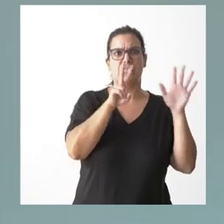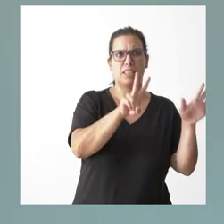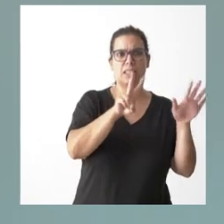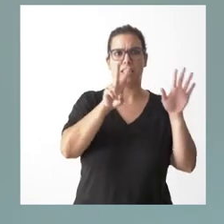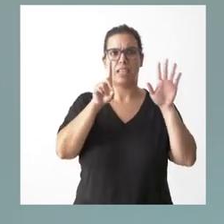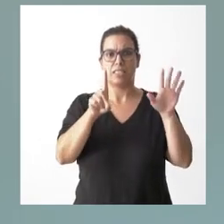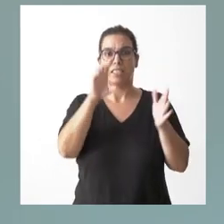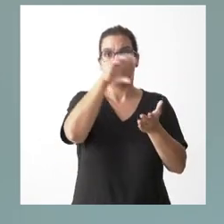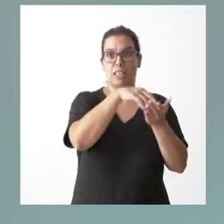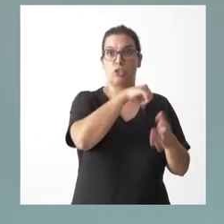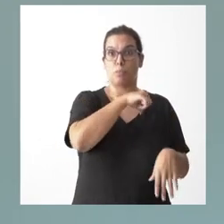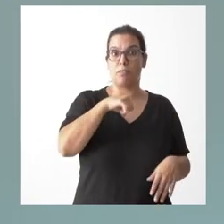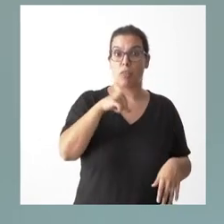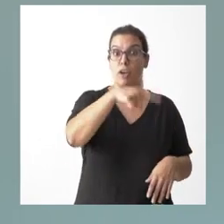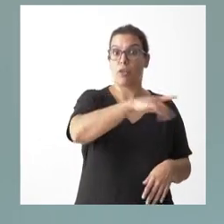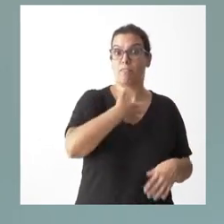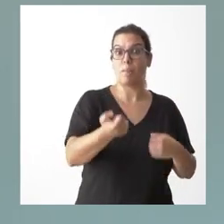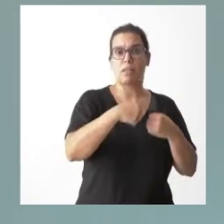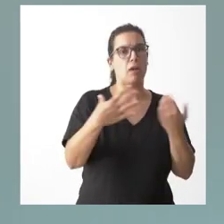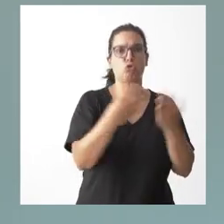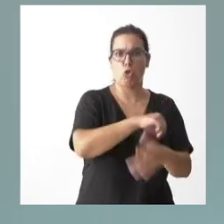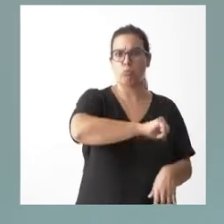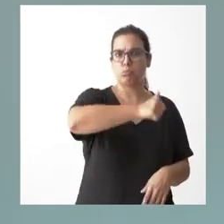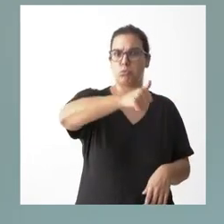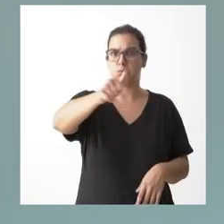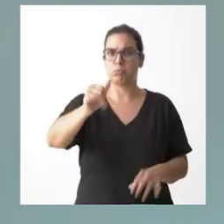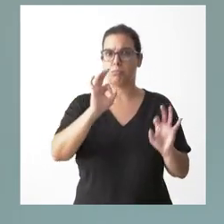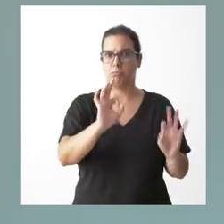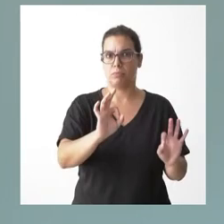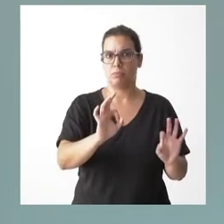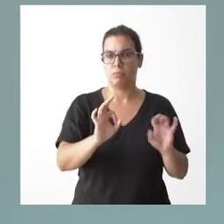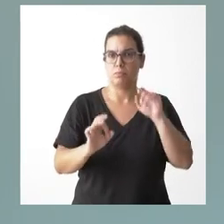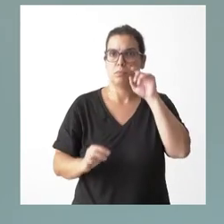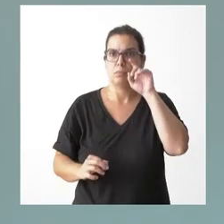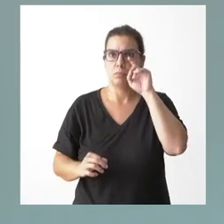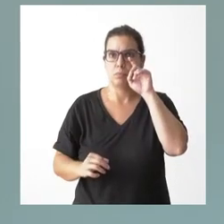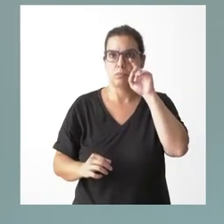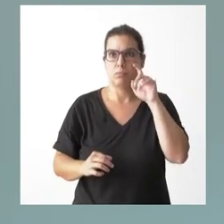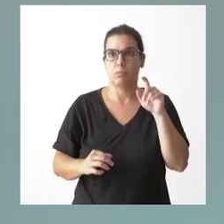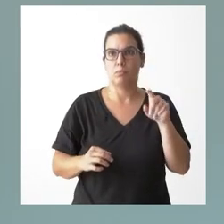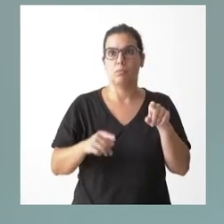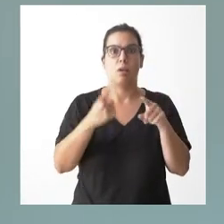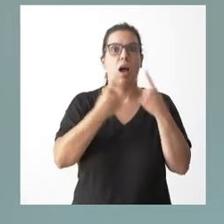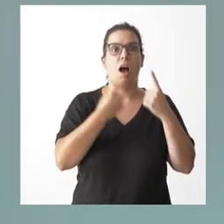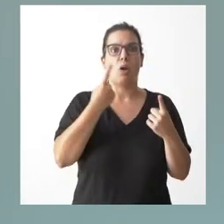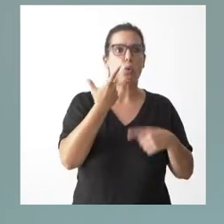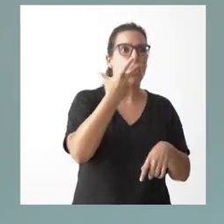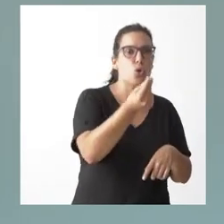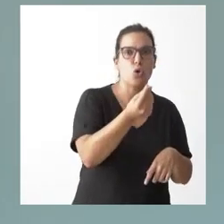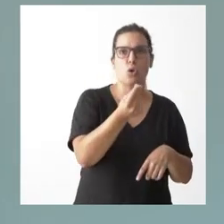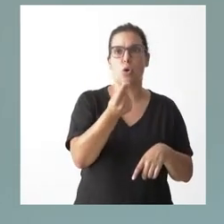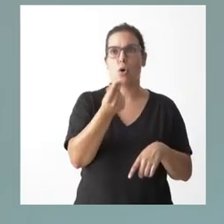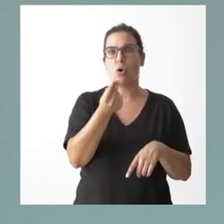privados son los que han querido participar en este proceso. O sea, prácticamente no se ha quedado ninguno fuera que hubiera